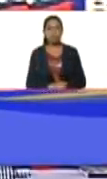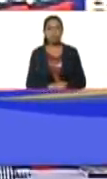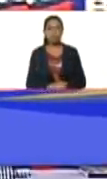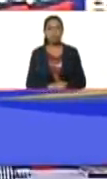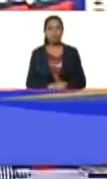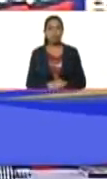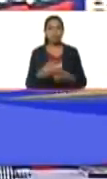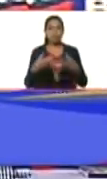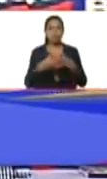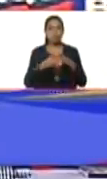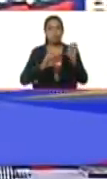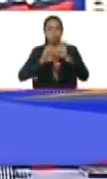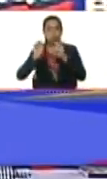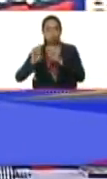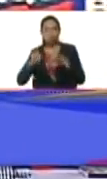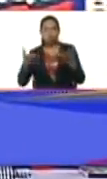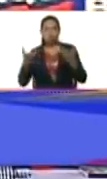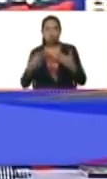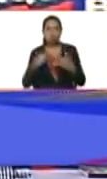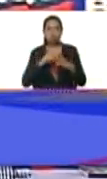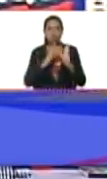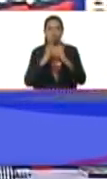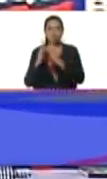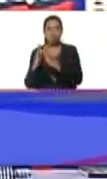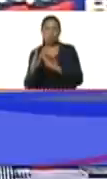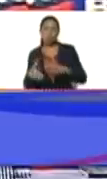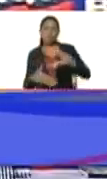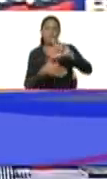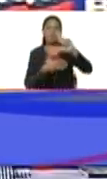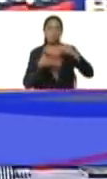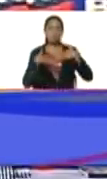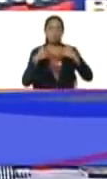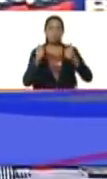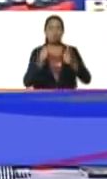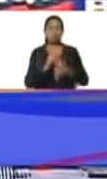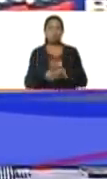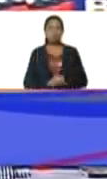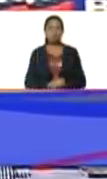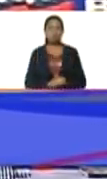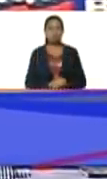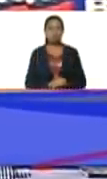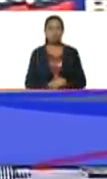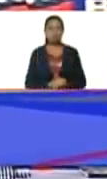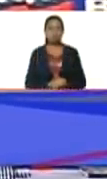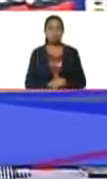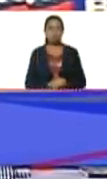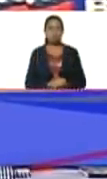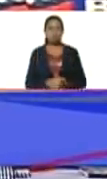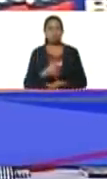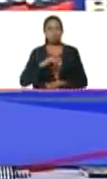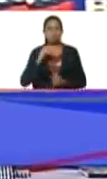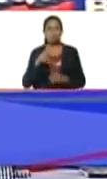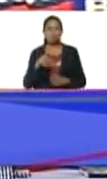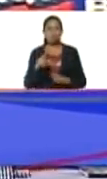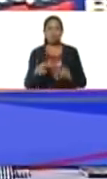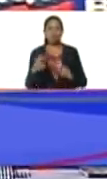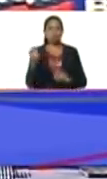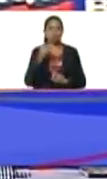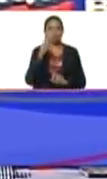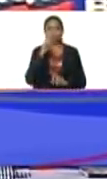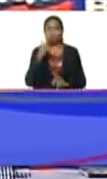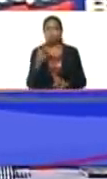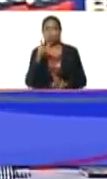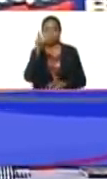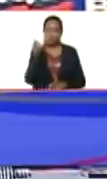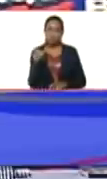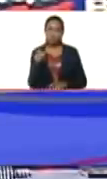con ese kit de diagnóstico que nos donó la Organización Panamericana de la Salud, y afortunadamente dio negativo. Una